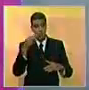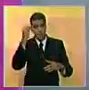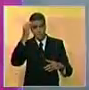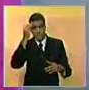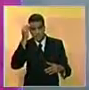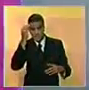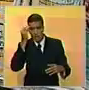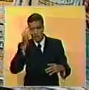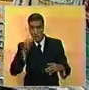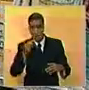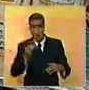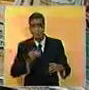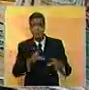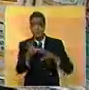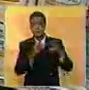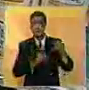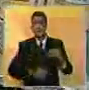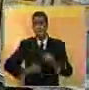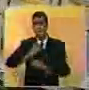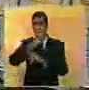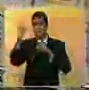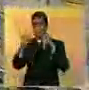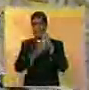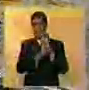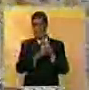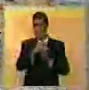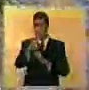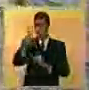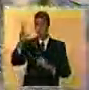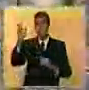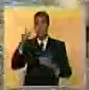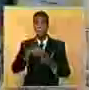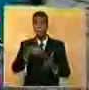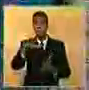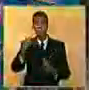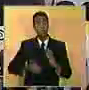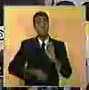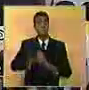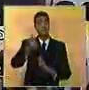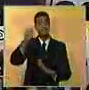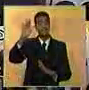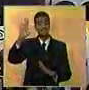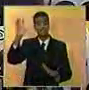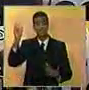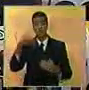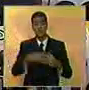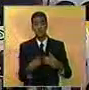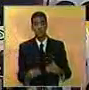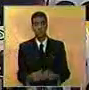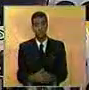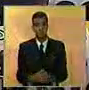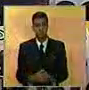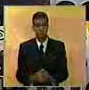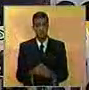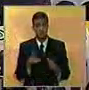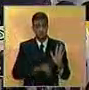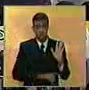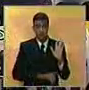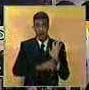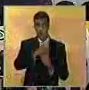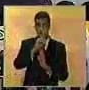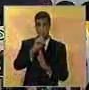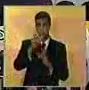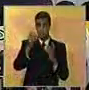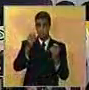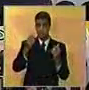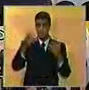que en el mercado internacional el precio de este producto se elevó de 2.500 a más de 5.000 dólares. Los porcentajes de incremento